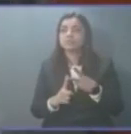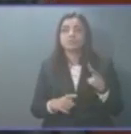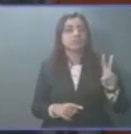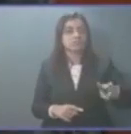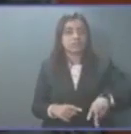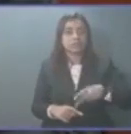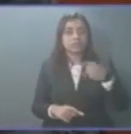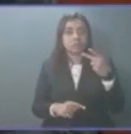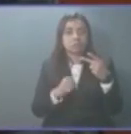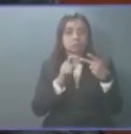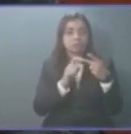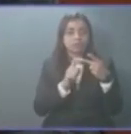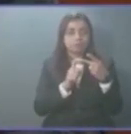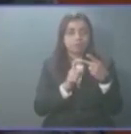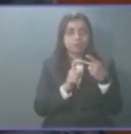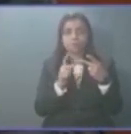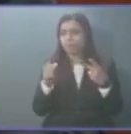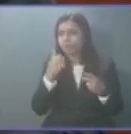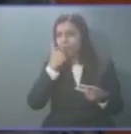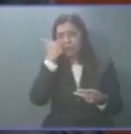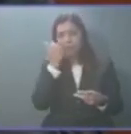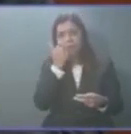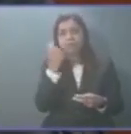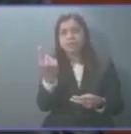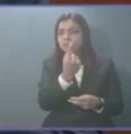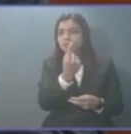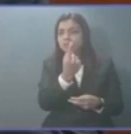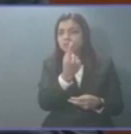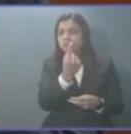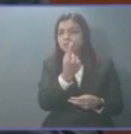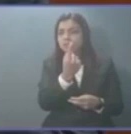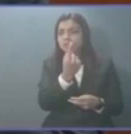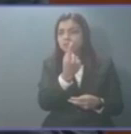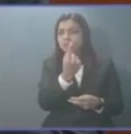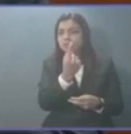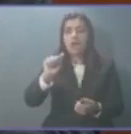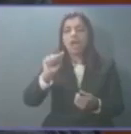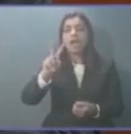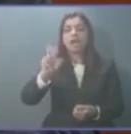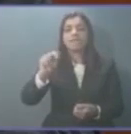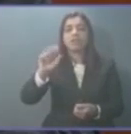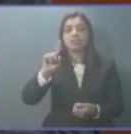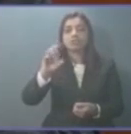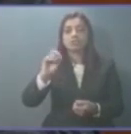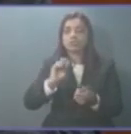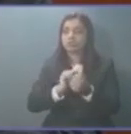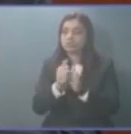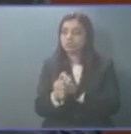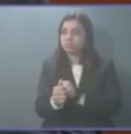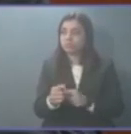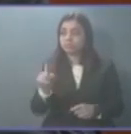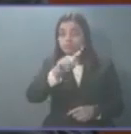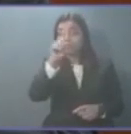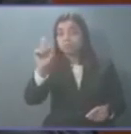Segundo punto, jóvenes que están preparando la prueba Avanzo, me han filtrado una pregunta